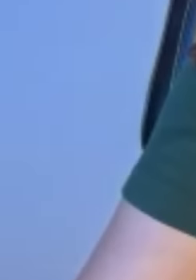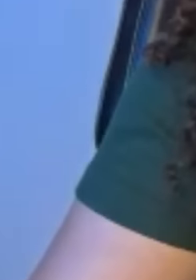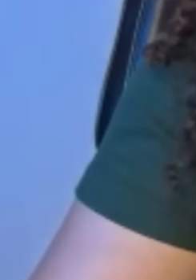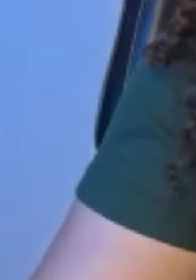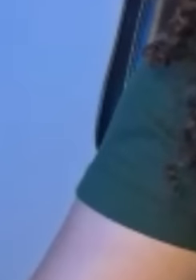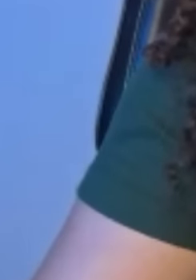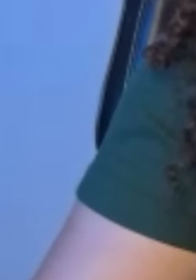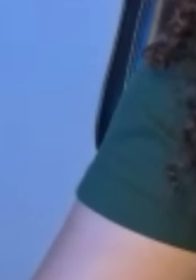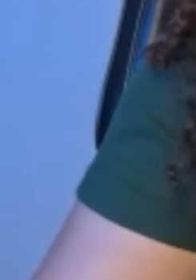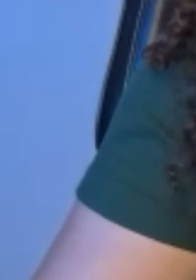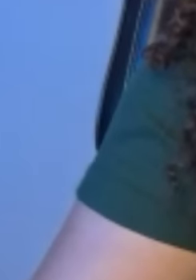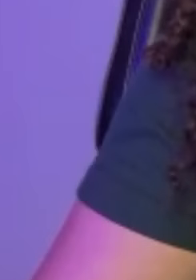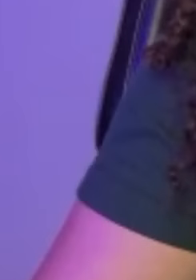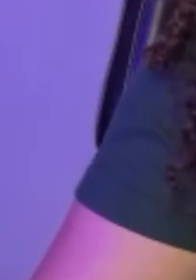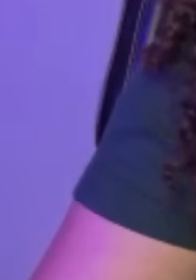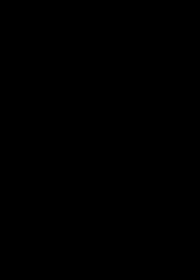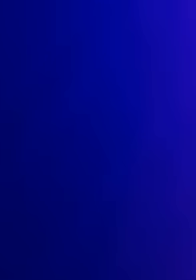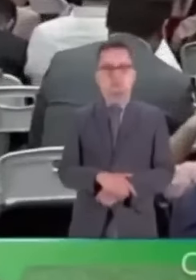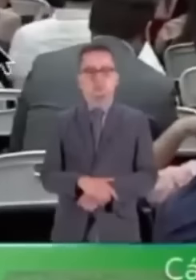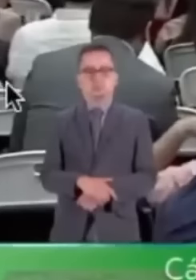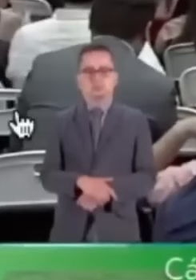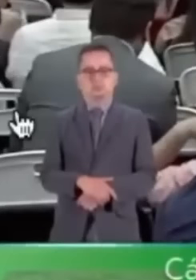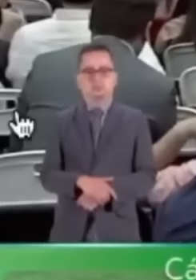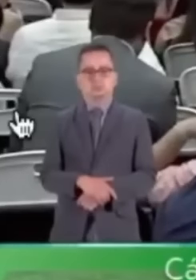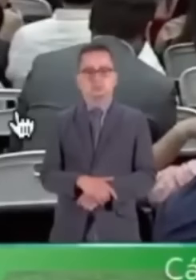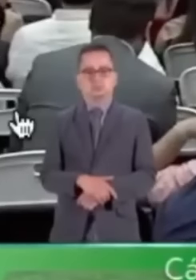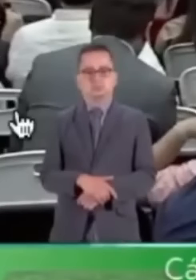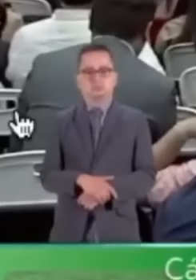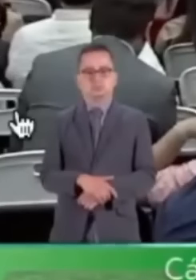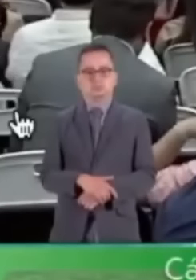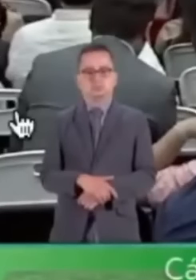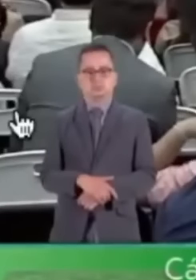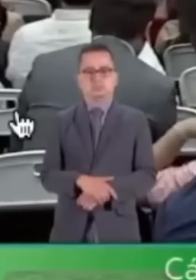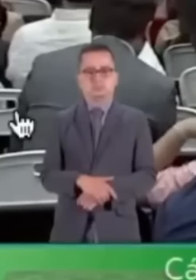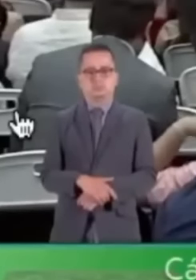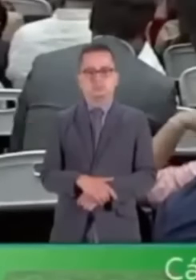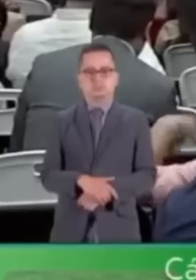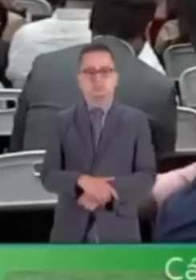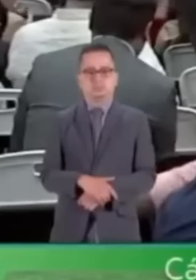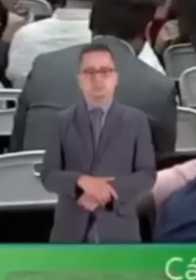lo que dijo Julen Rementería. Diputados y diputadas,